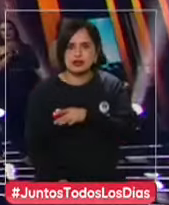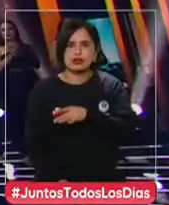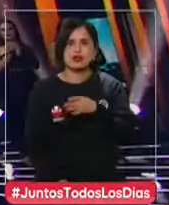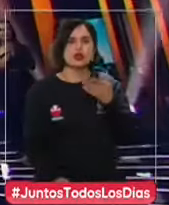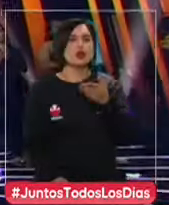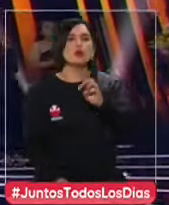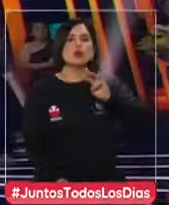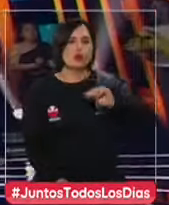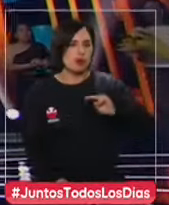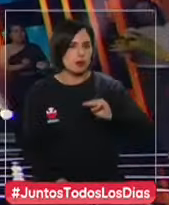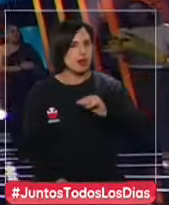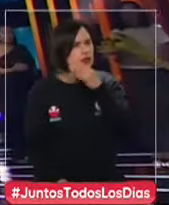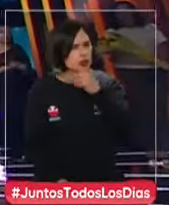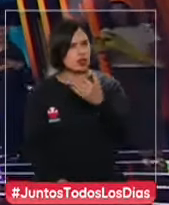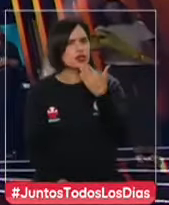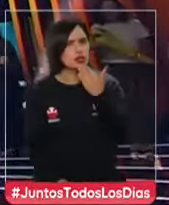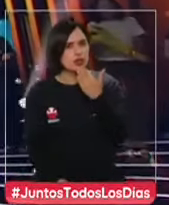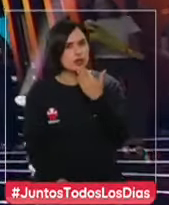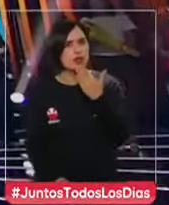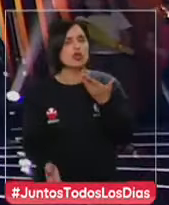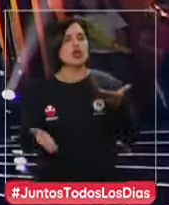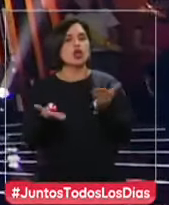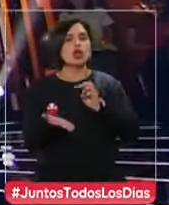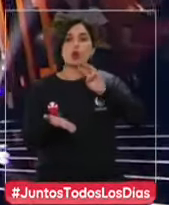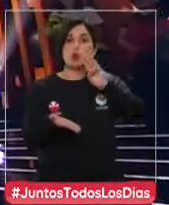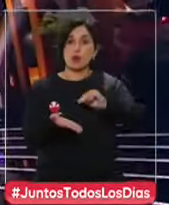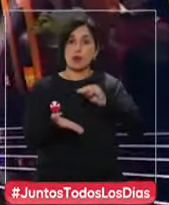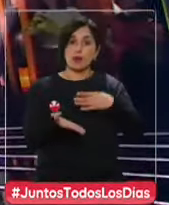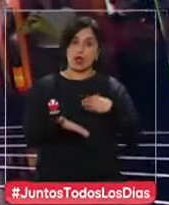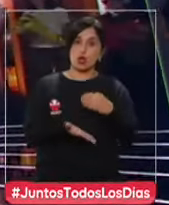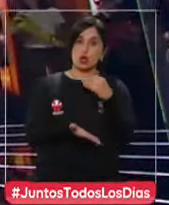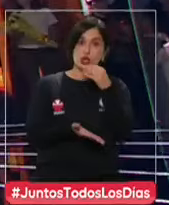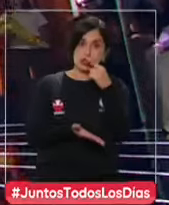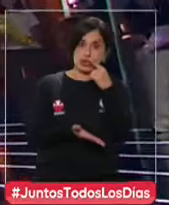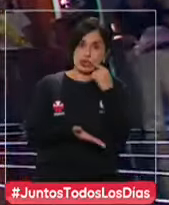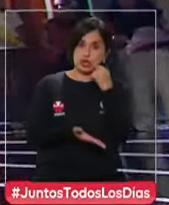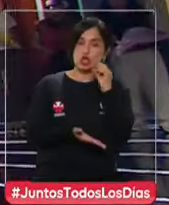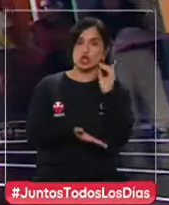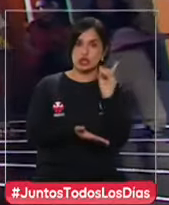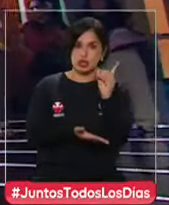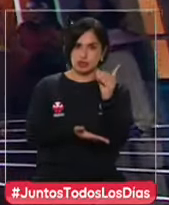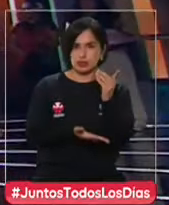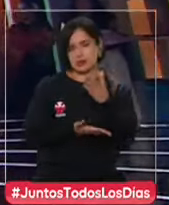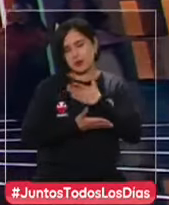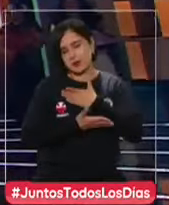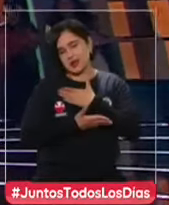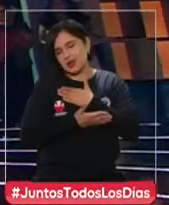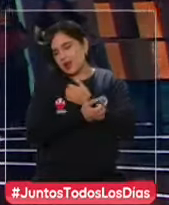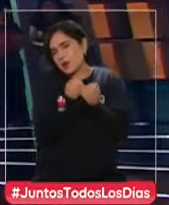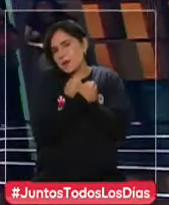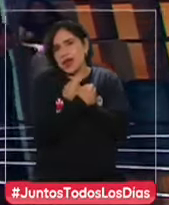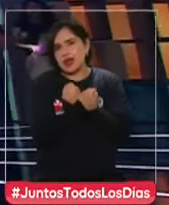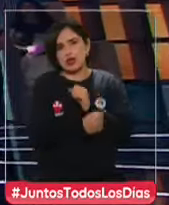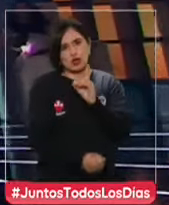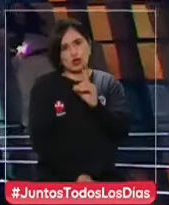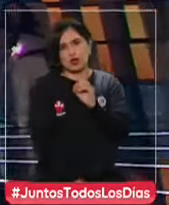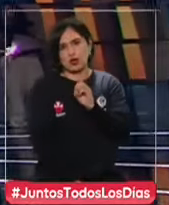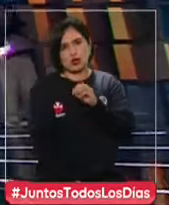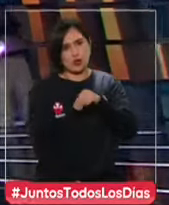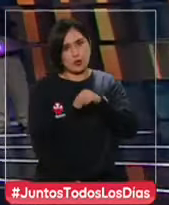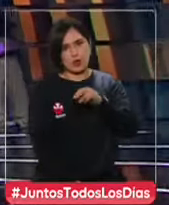como mamás, y se los digo también como mamá con un hijo con discapacidad, como mi Domingo Amado, gracias